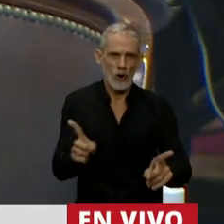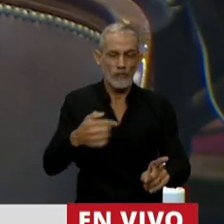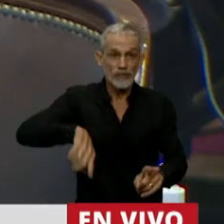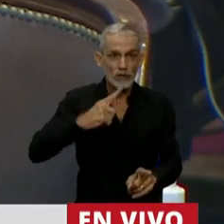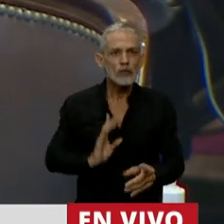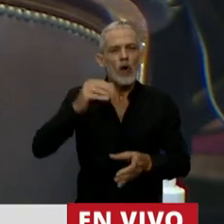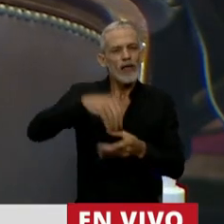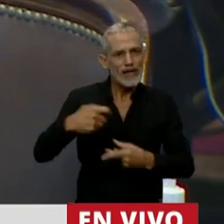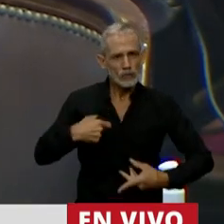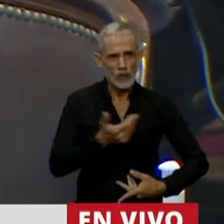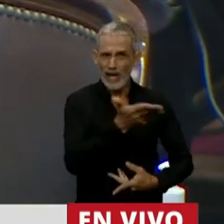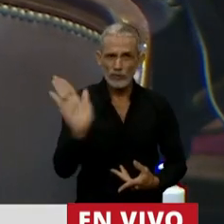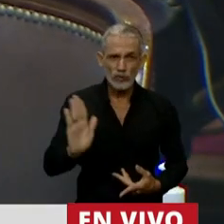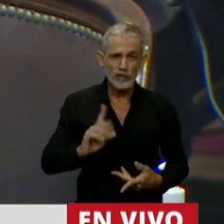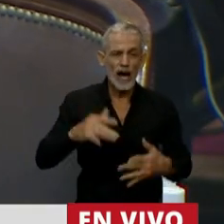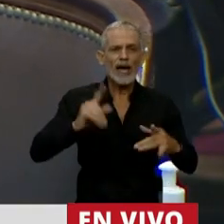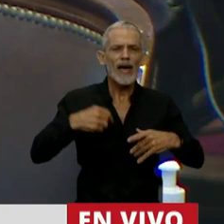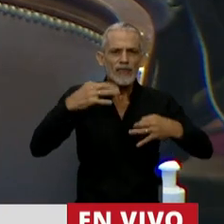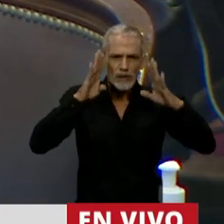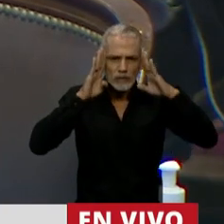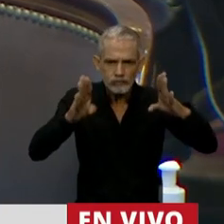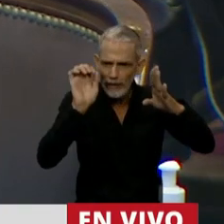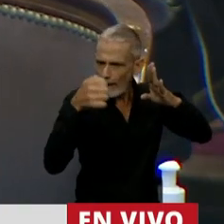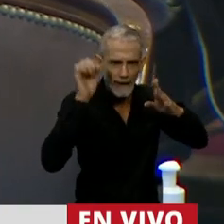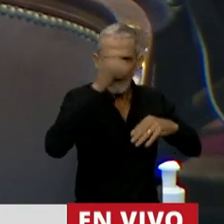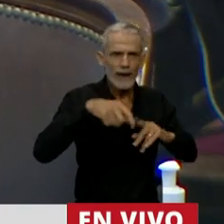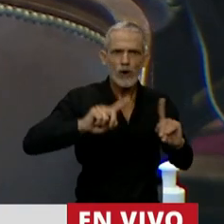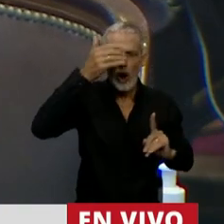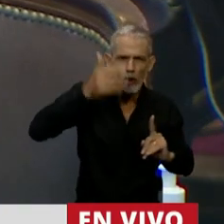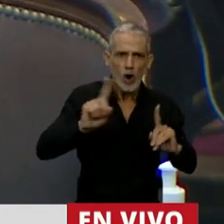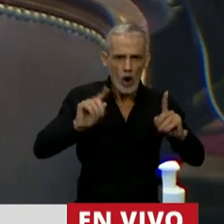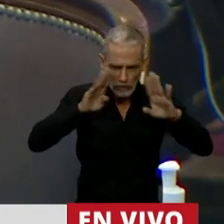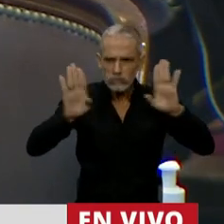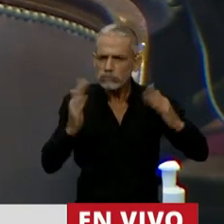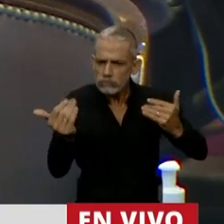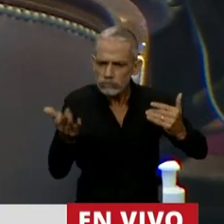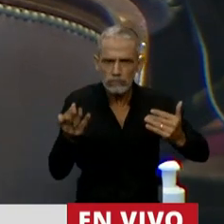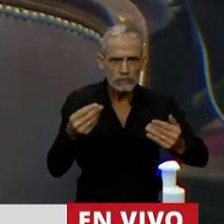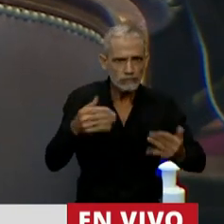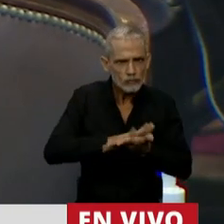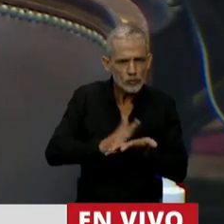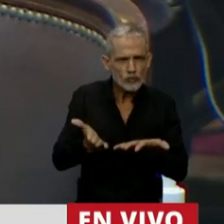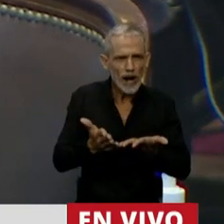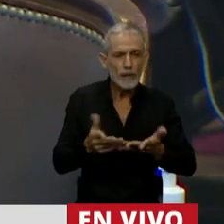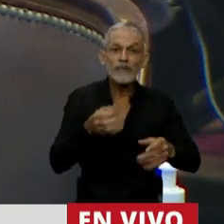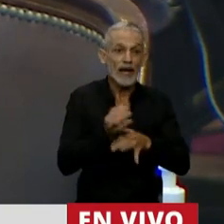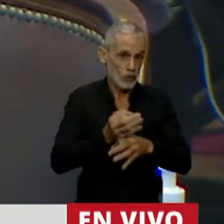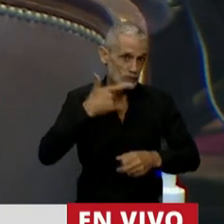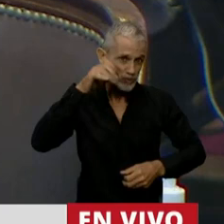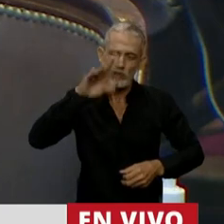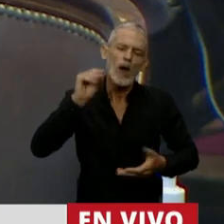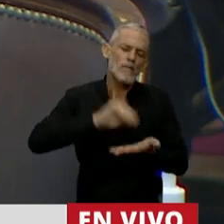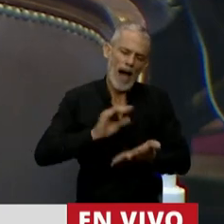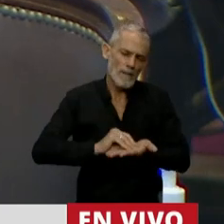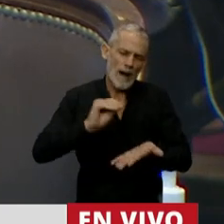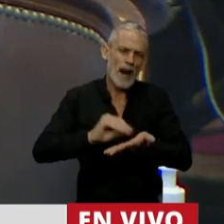somos parte de una sociedad que elige ver de frente lo que nos sucede y la realidad. Entonces, como decimos, más educación sexual,